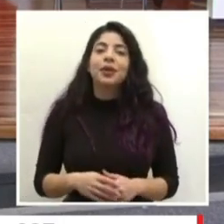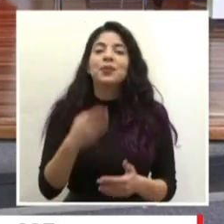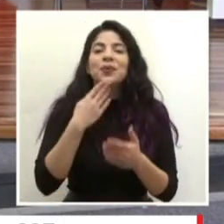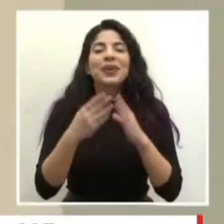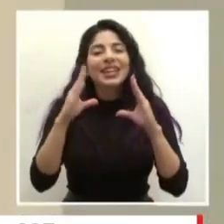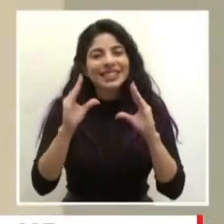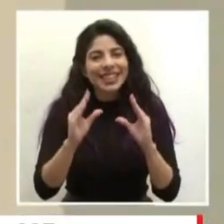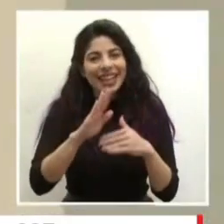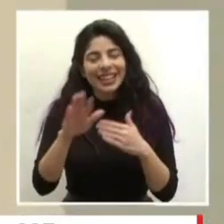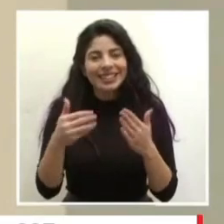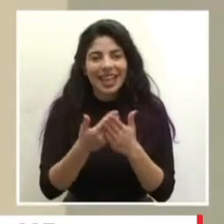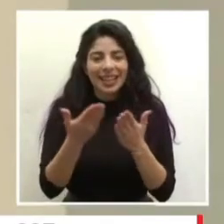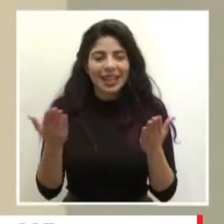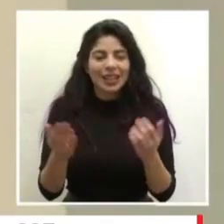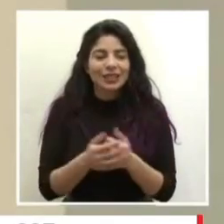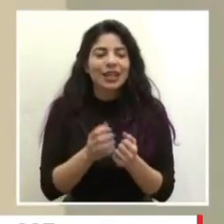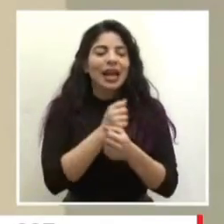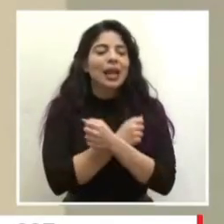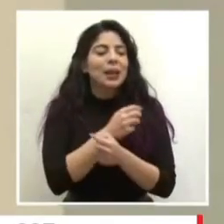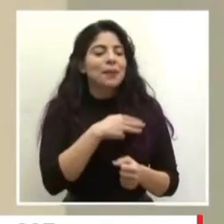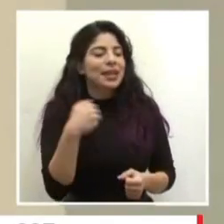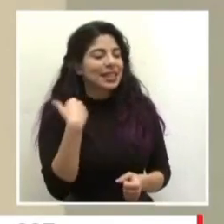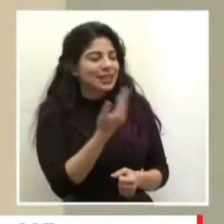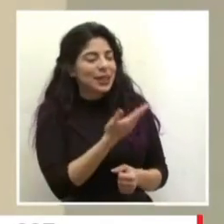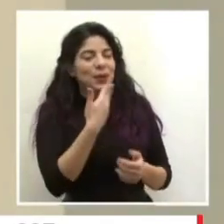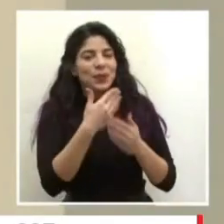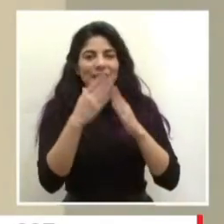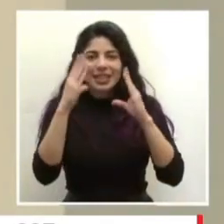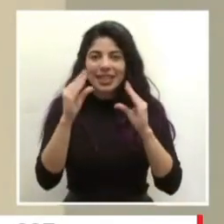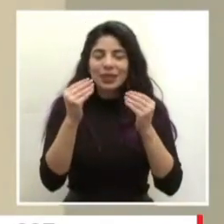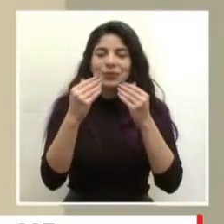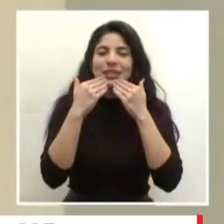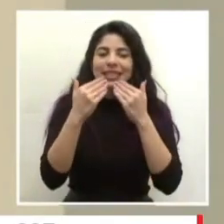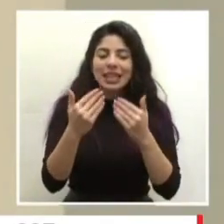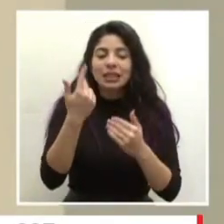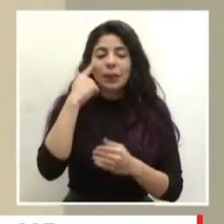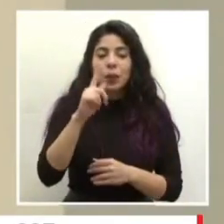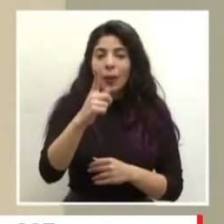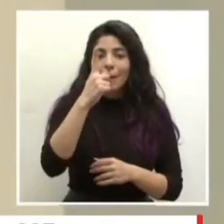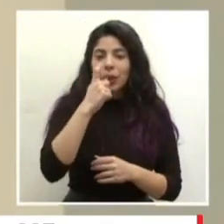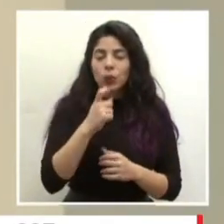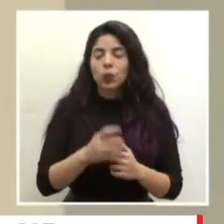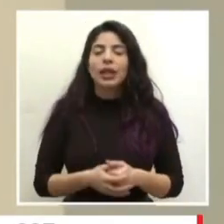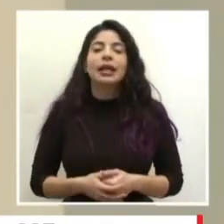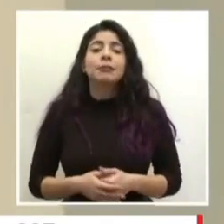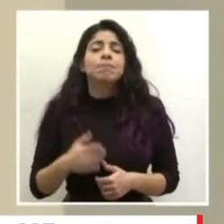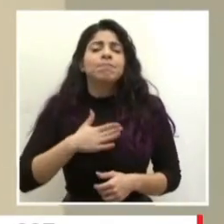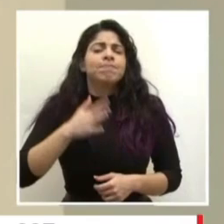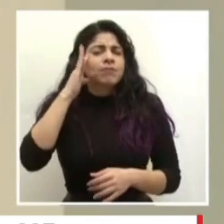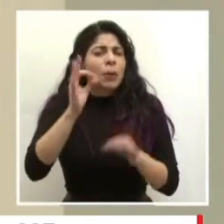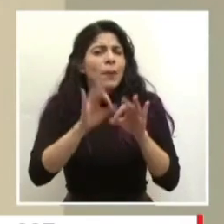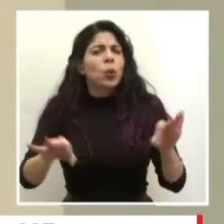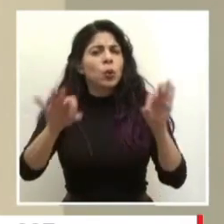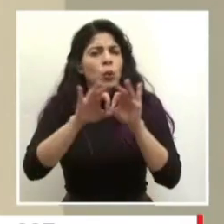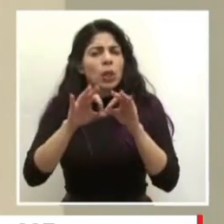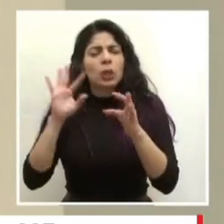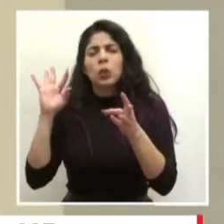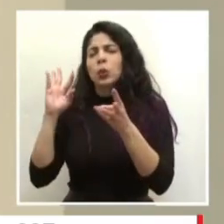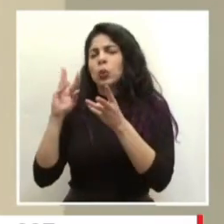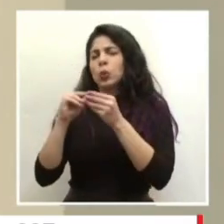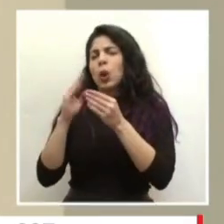buenas tardes a todos y todas, querido ministro. Muy buenas tardes, muchas gracias por la consulta. Creo que es importante recapitular